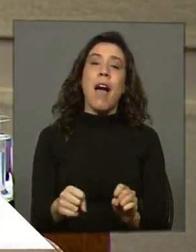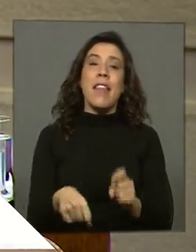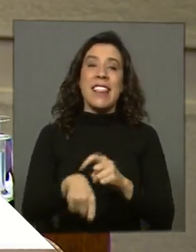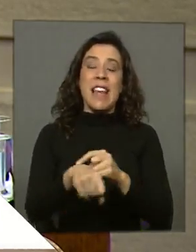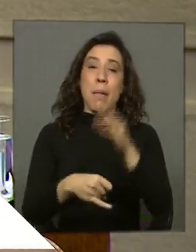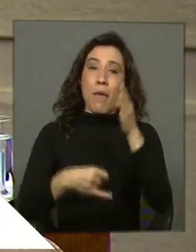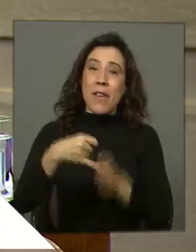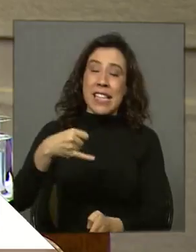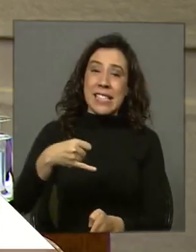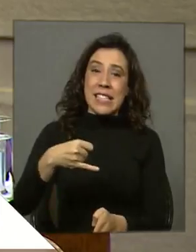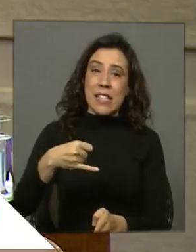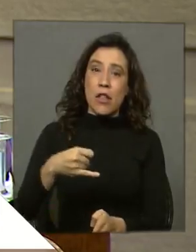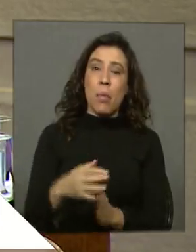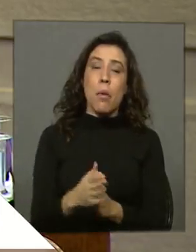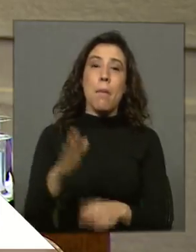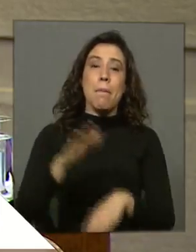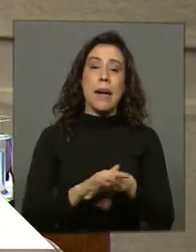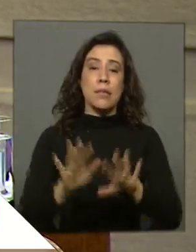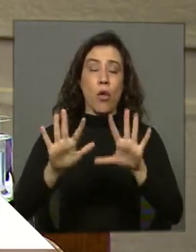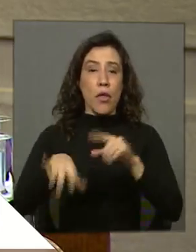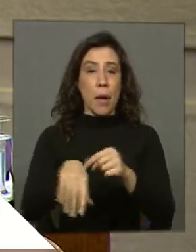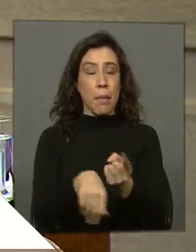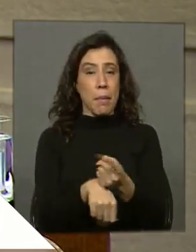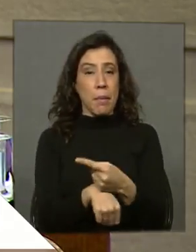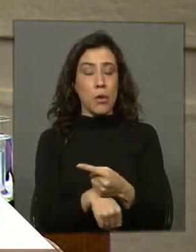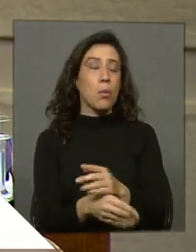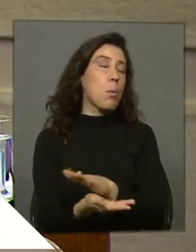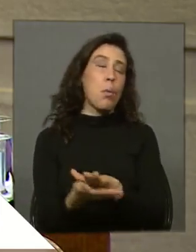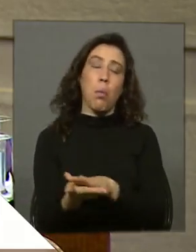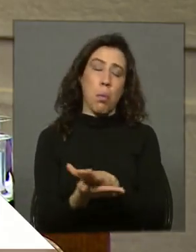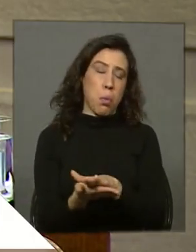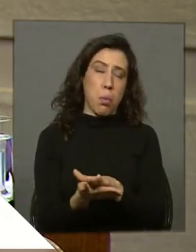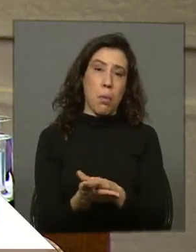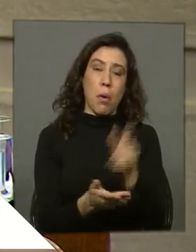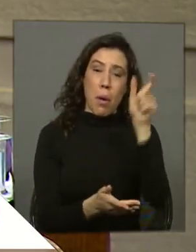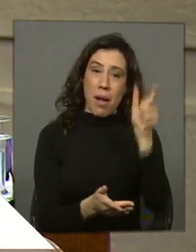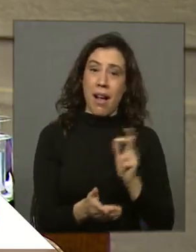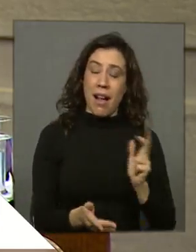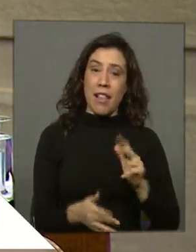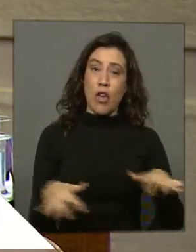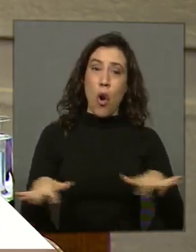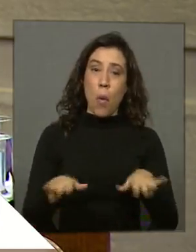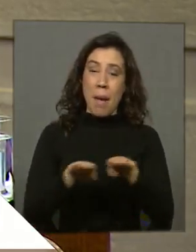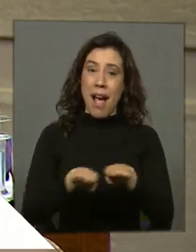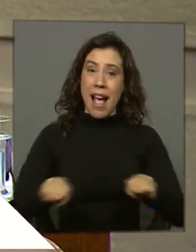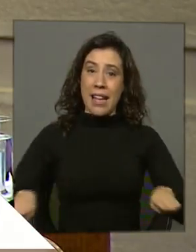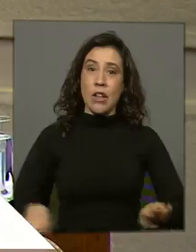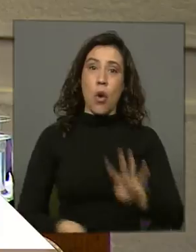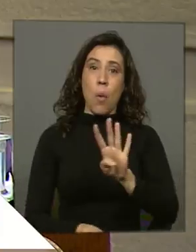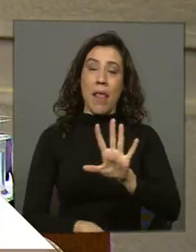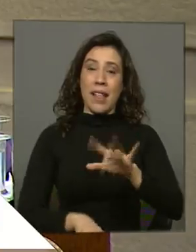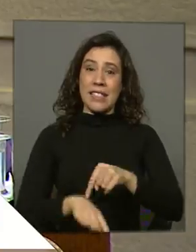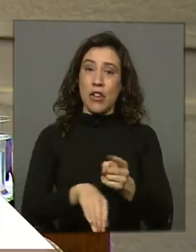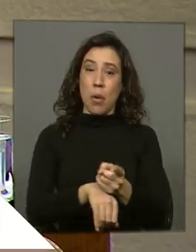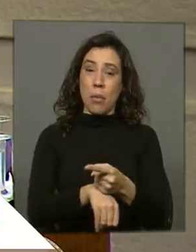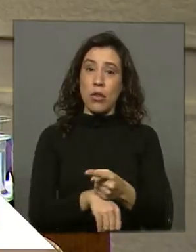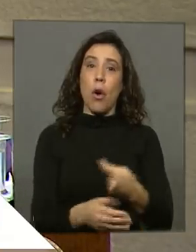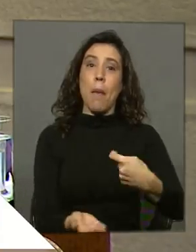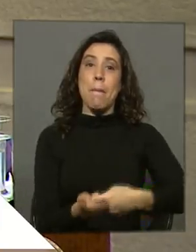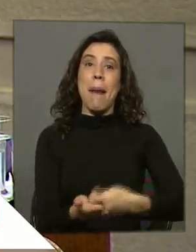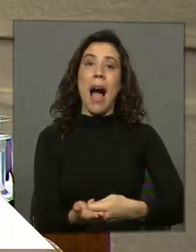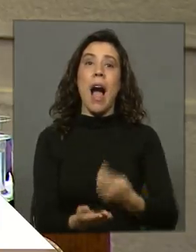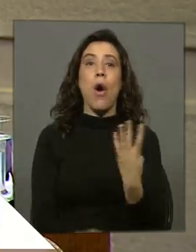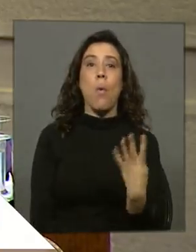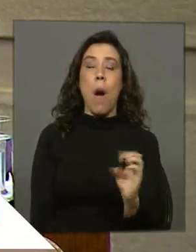que puede ser de un máximo de 10 minutos y por ejemplo el usuario utiliza el estacionamiento por 45 se pagará